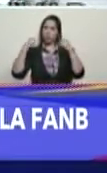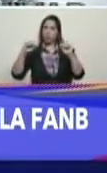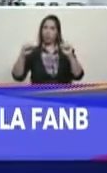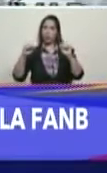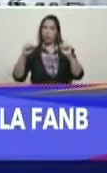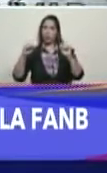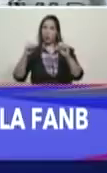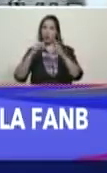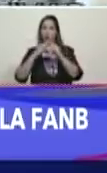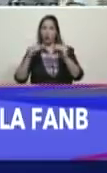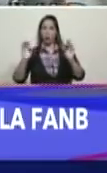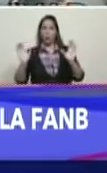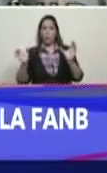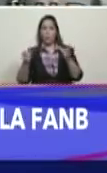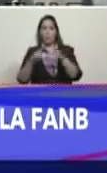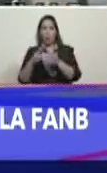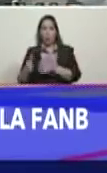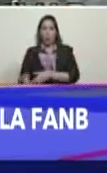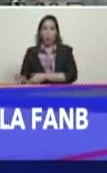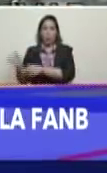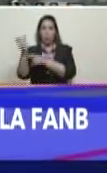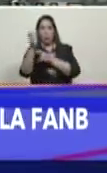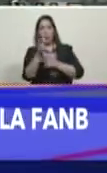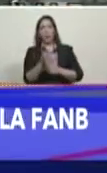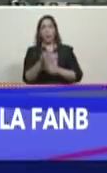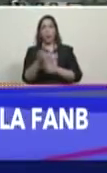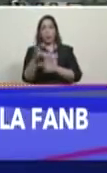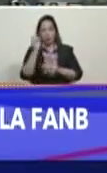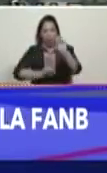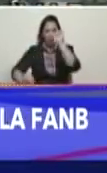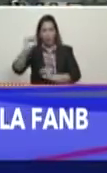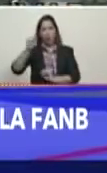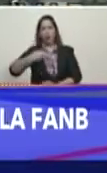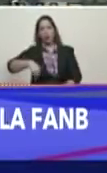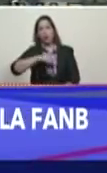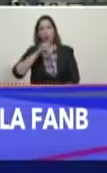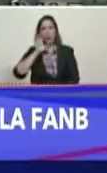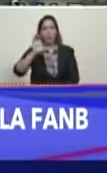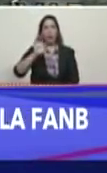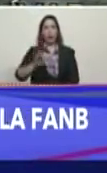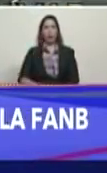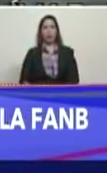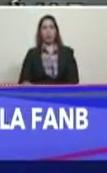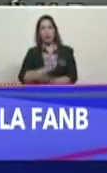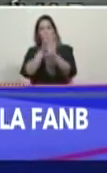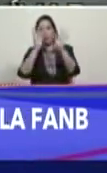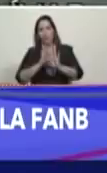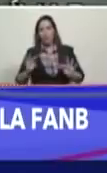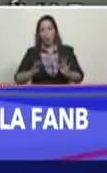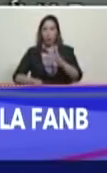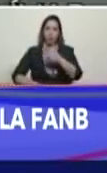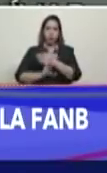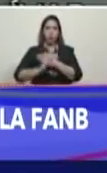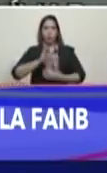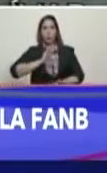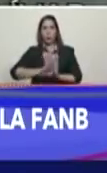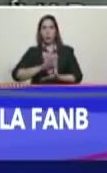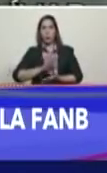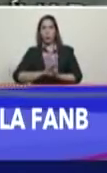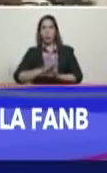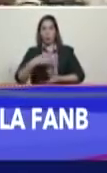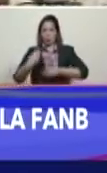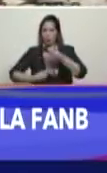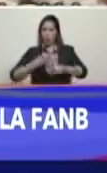sistema de armas para la defensa de nuestra patria de manera firme y serena, como sabemos